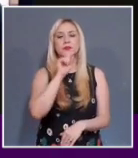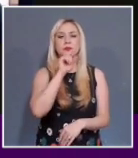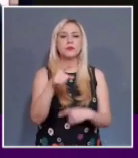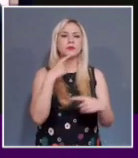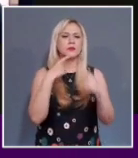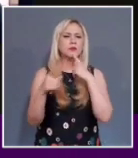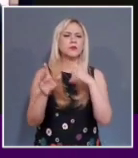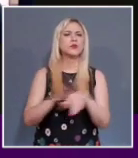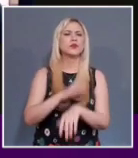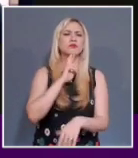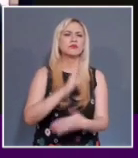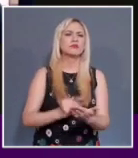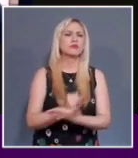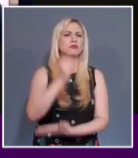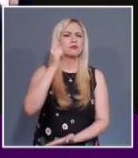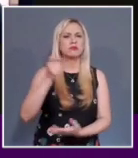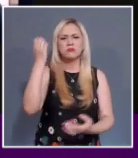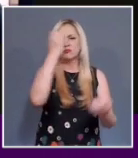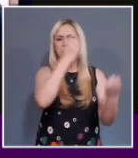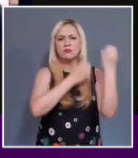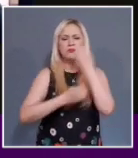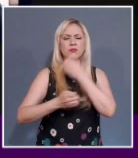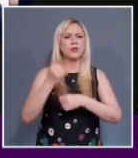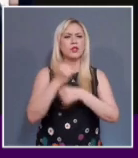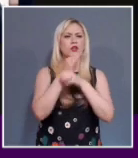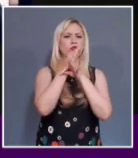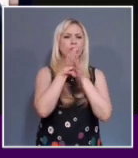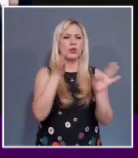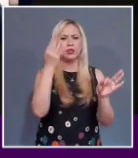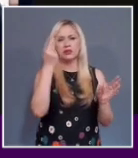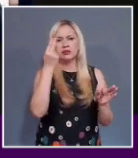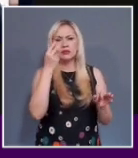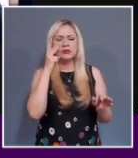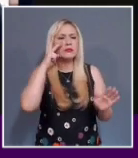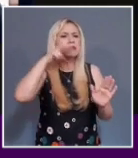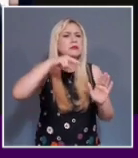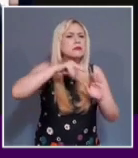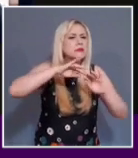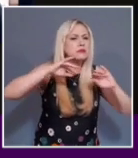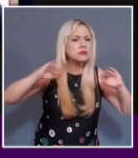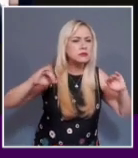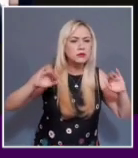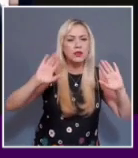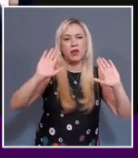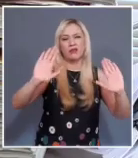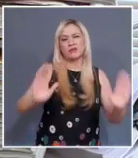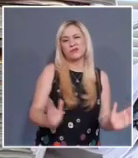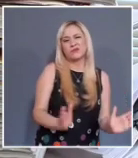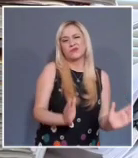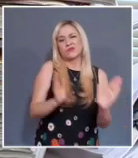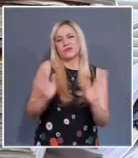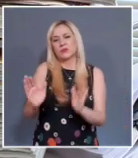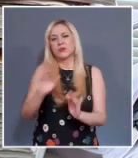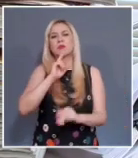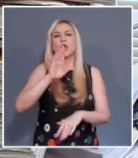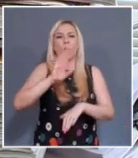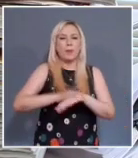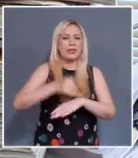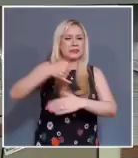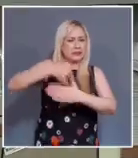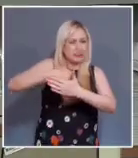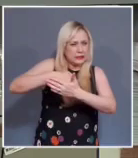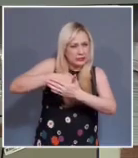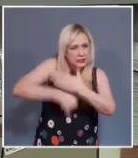de revisión de acceso a la información para que en una sesión posterior sea analizada una nueva determinación de fondo. Esto en cumplimiento a la